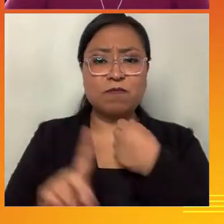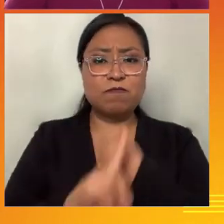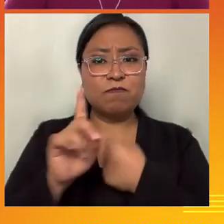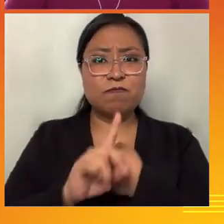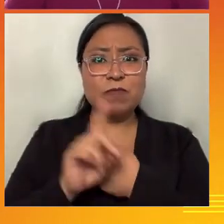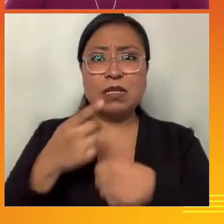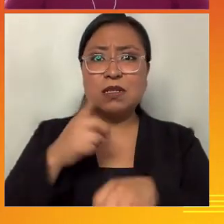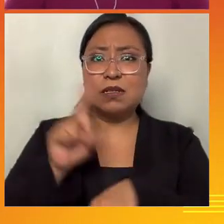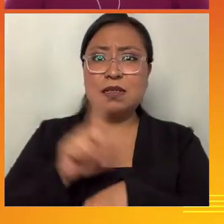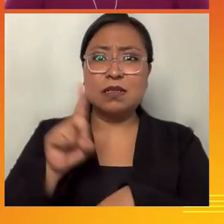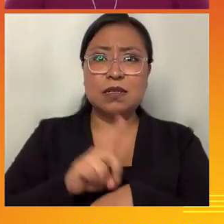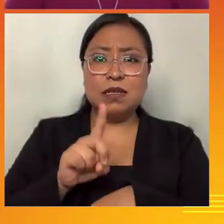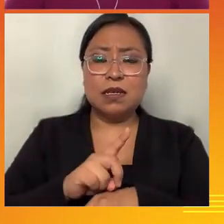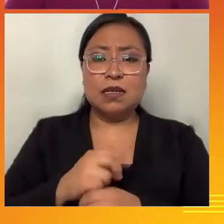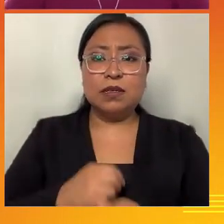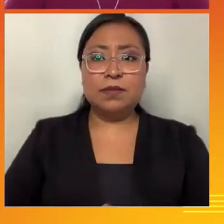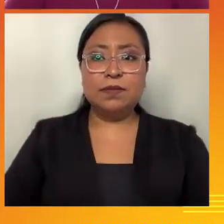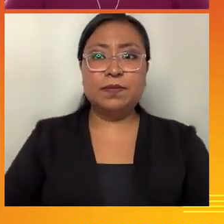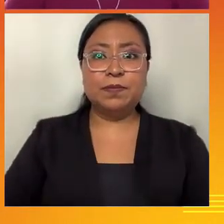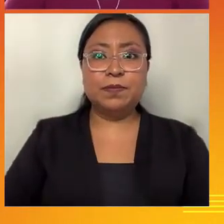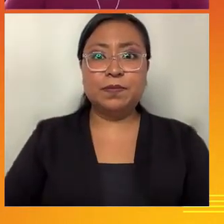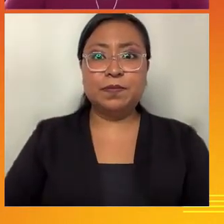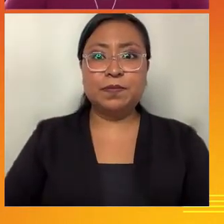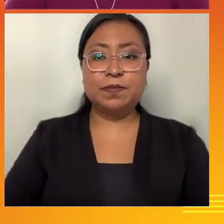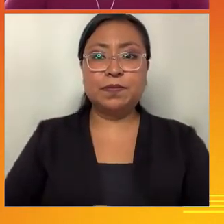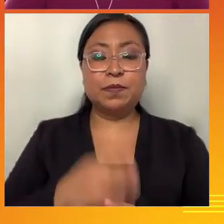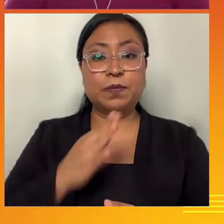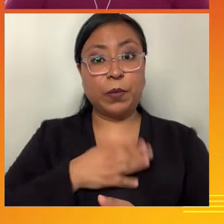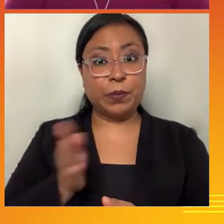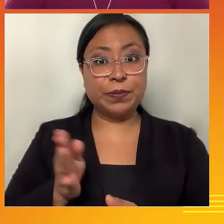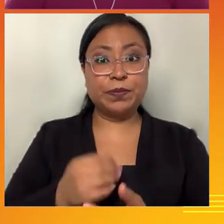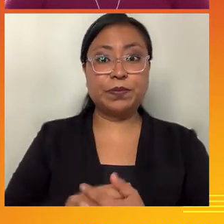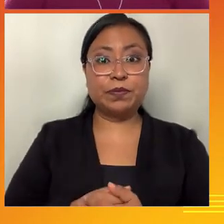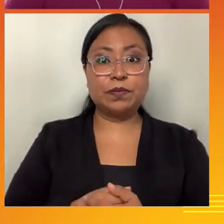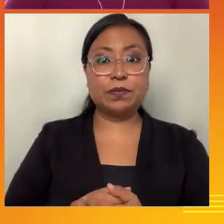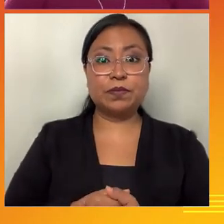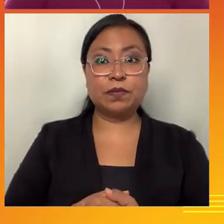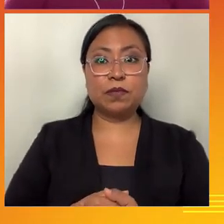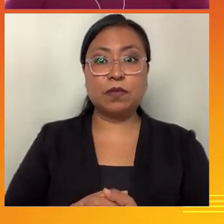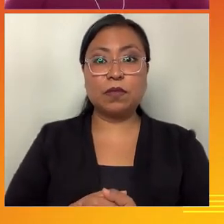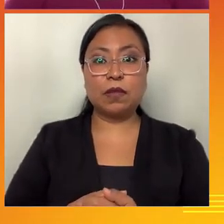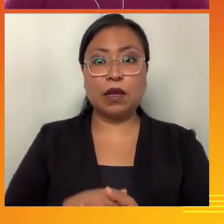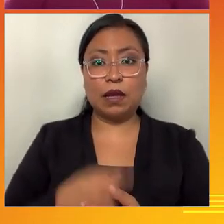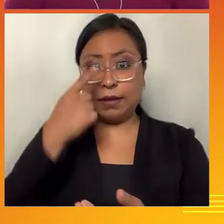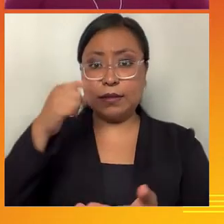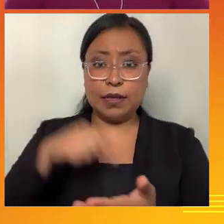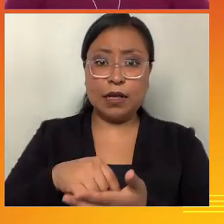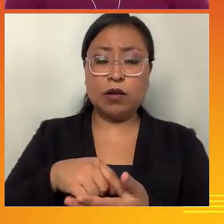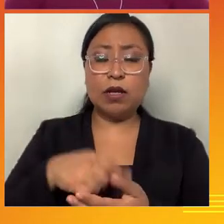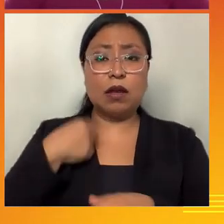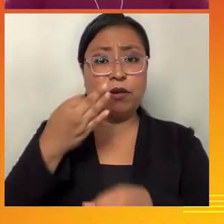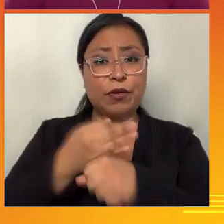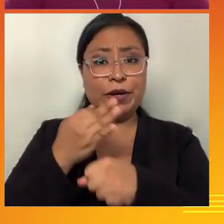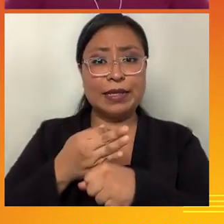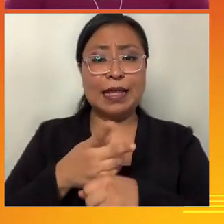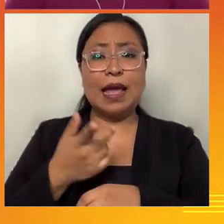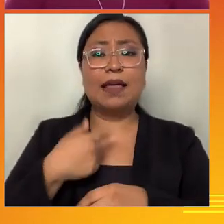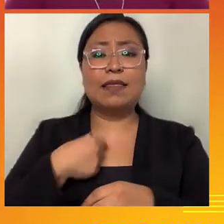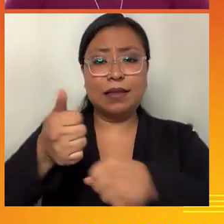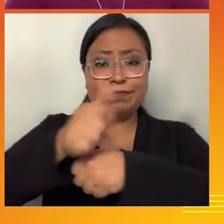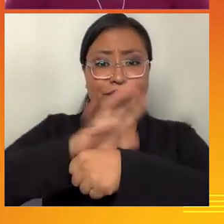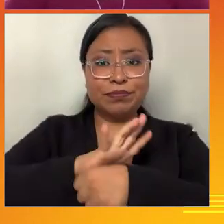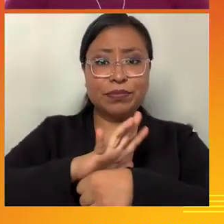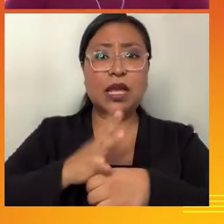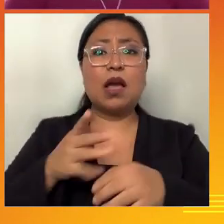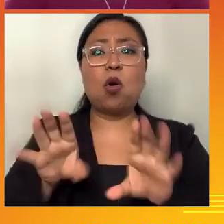cotidianidad actual. Y bueno, creo que la emergencia por COVID-19 y el traslado